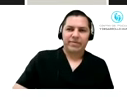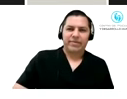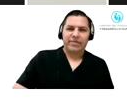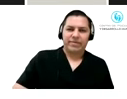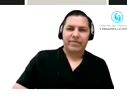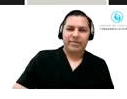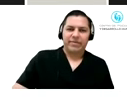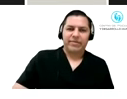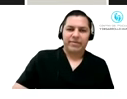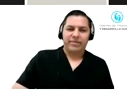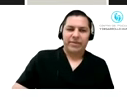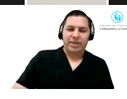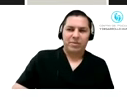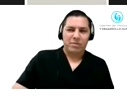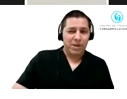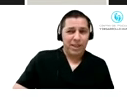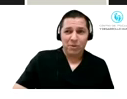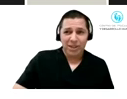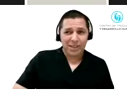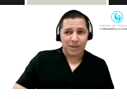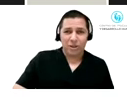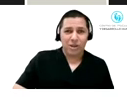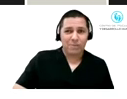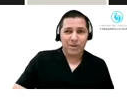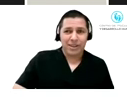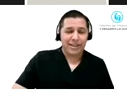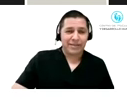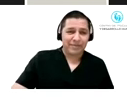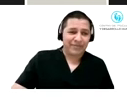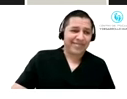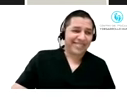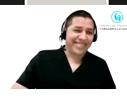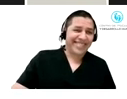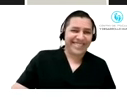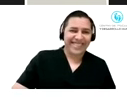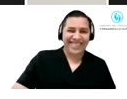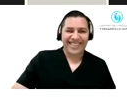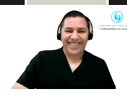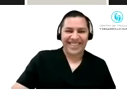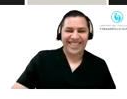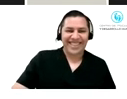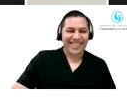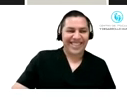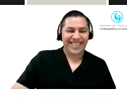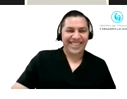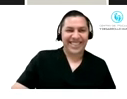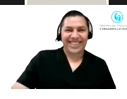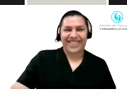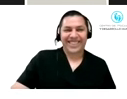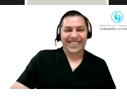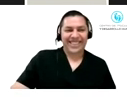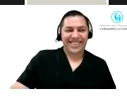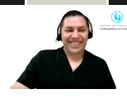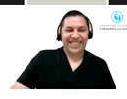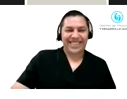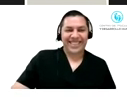que también Sender nos estará acompañando. Va a estar buenísima, yo no me la perdería. Sí, les estamos compartiendo por